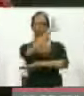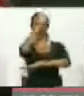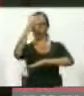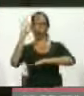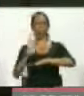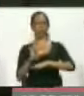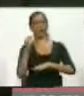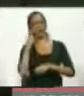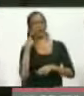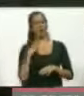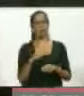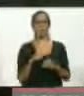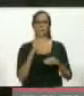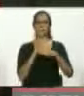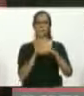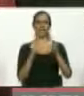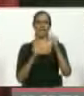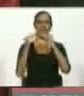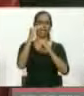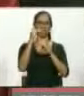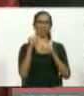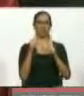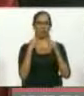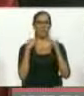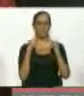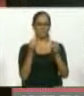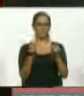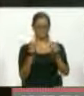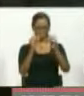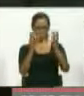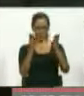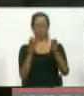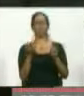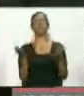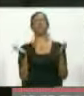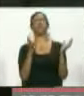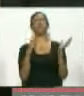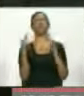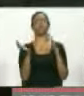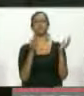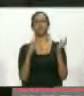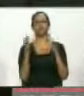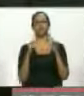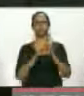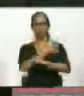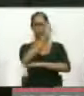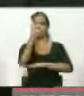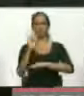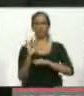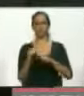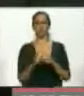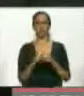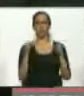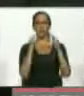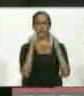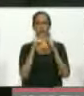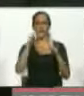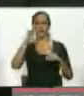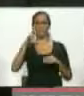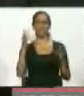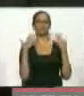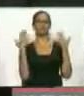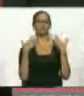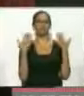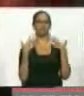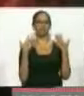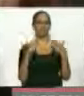supuestamente media-alta va a dejarlo prendido verdad que a diferencia de venezuela que que a veces nos pasamos en una casa el 3 aire acondicionado